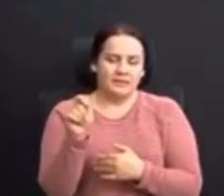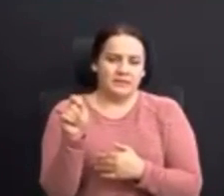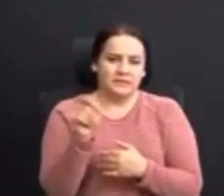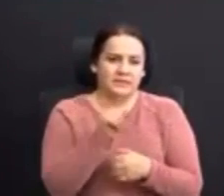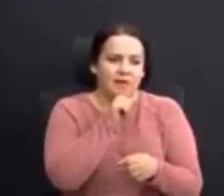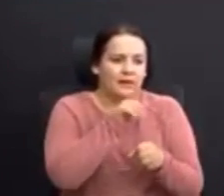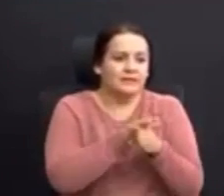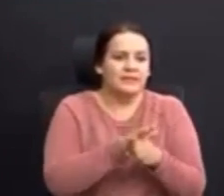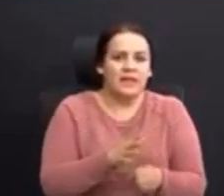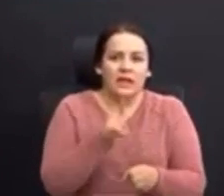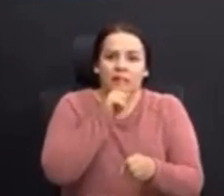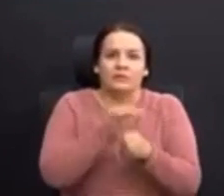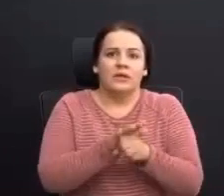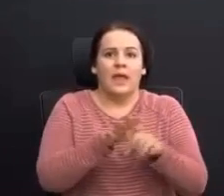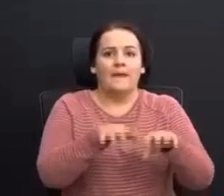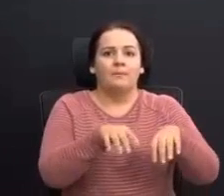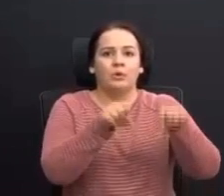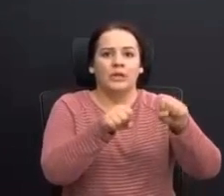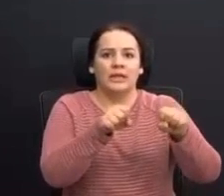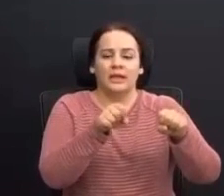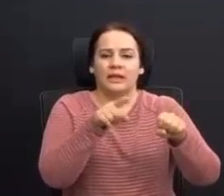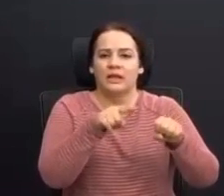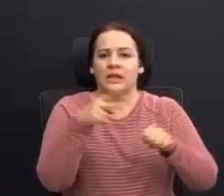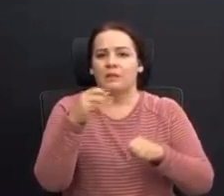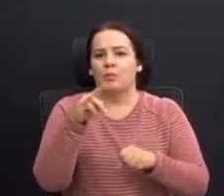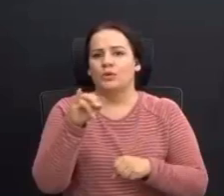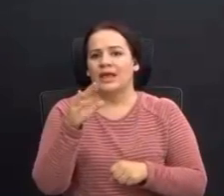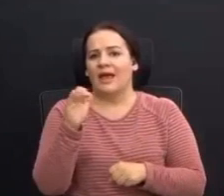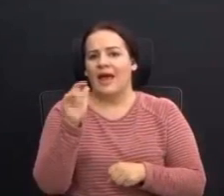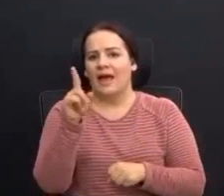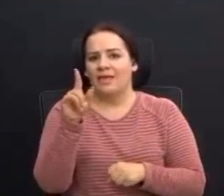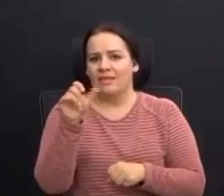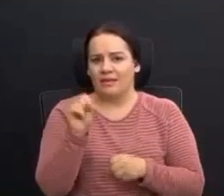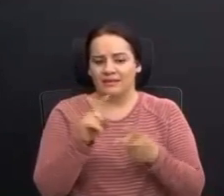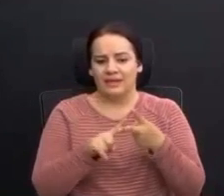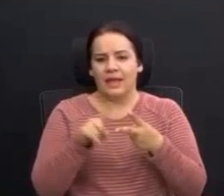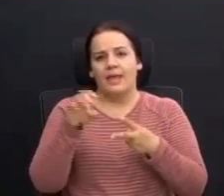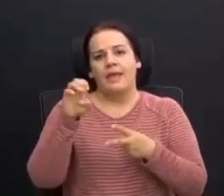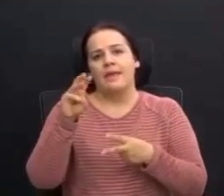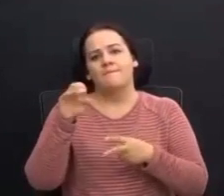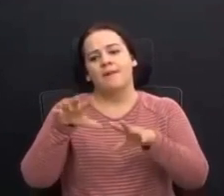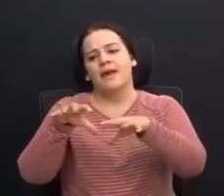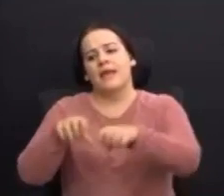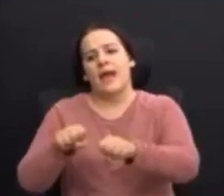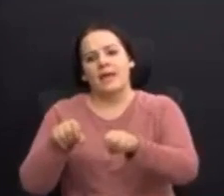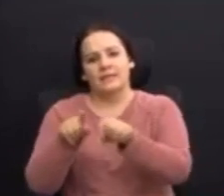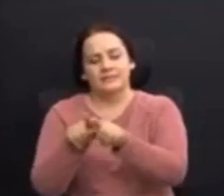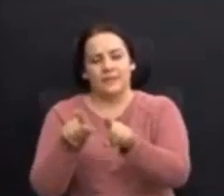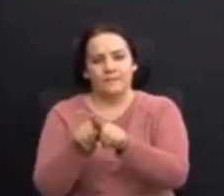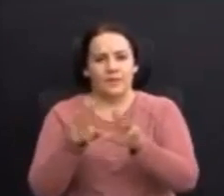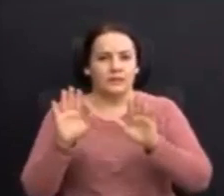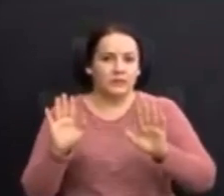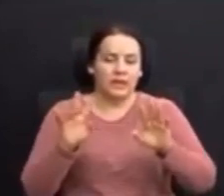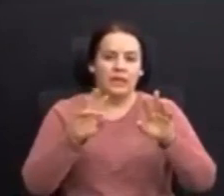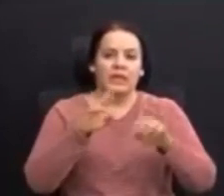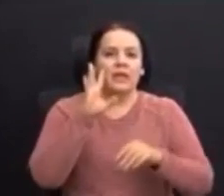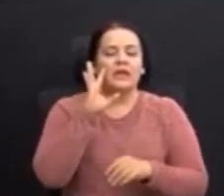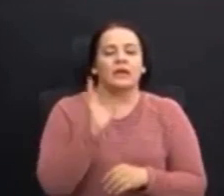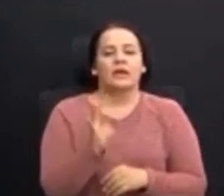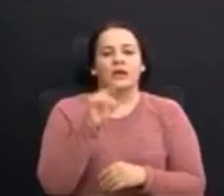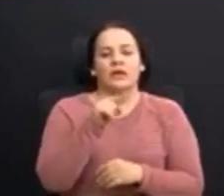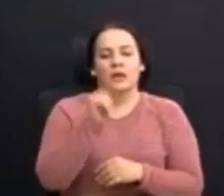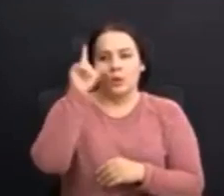hipotecadas, ignoradas, si no es que embargadas, si no es que en proceso de ejecución. Creo que el Poder Ejecutivo subestima la inteligencia